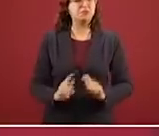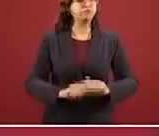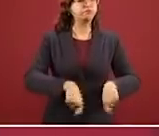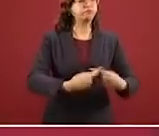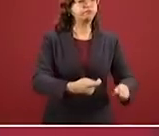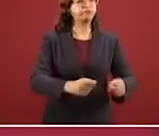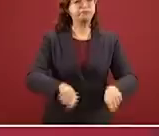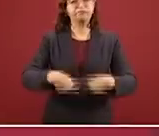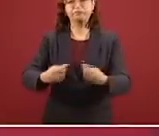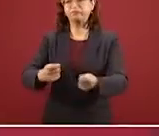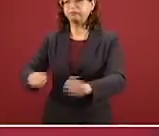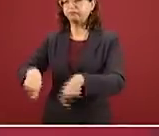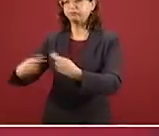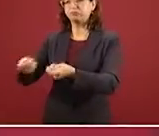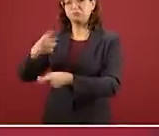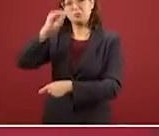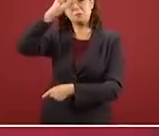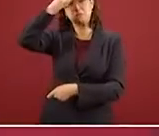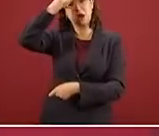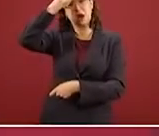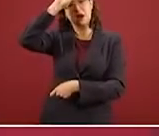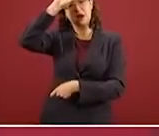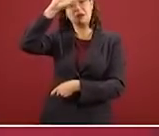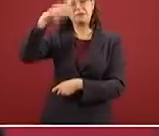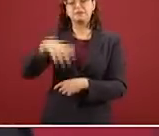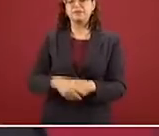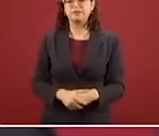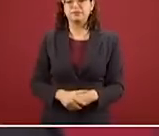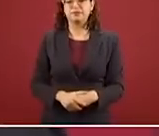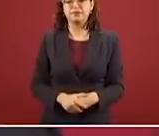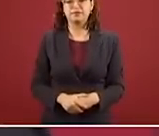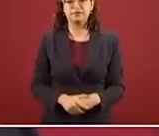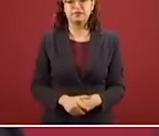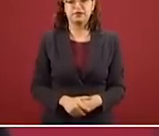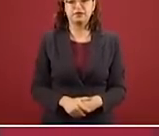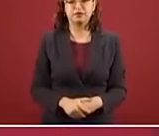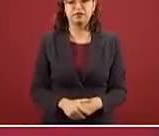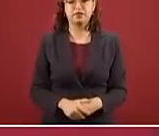concesiones mineras. Es como la fiebre de baldíos